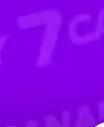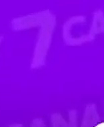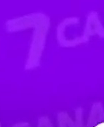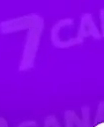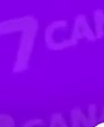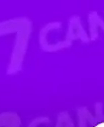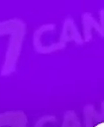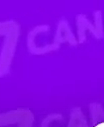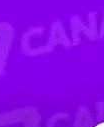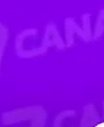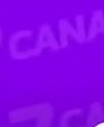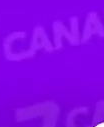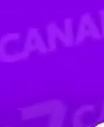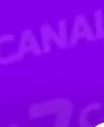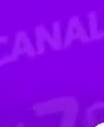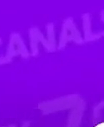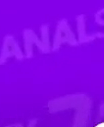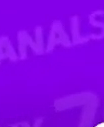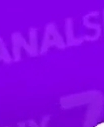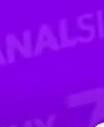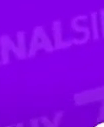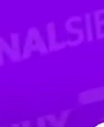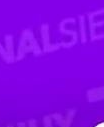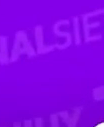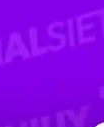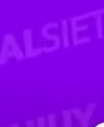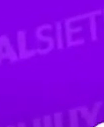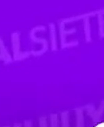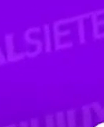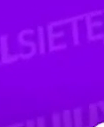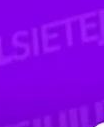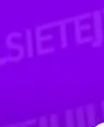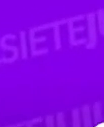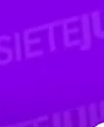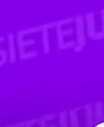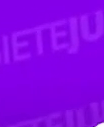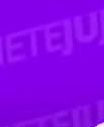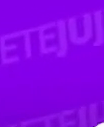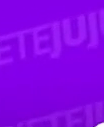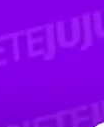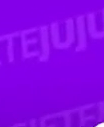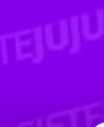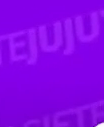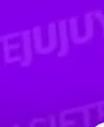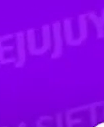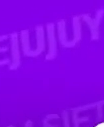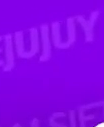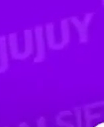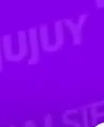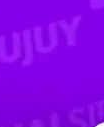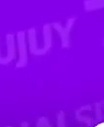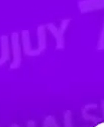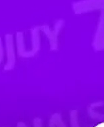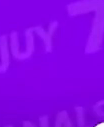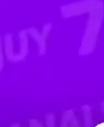se recibe a varios pesebres que van a estar participando en una jornada muy especial mañana y también gracias a María le llevamos la tranquilidad a